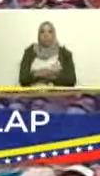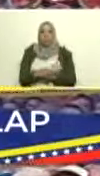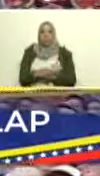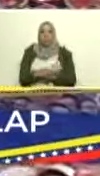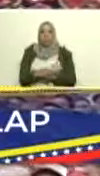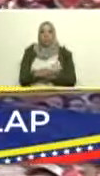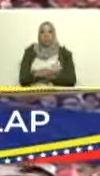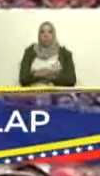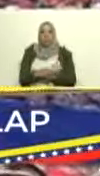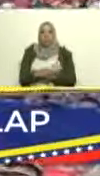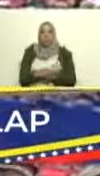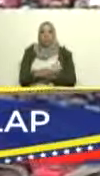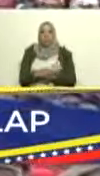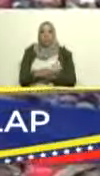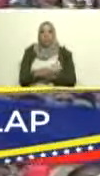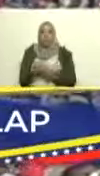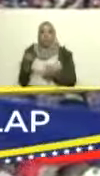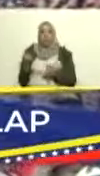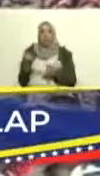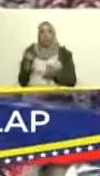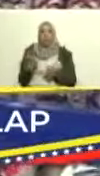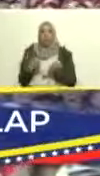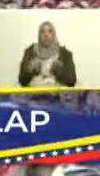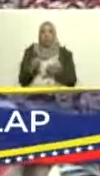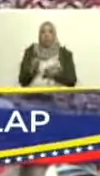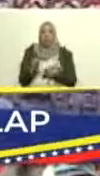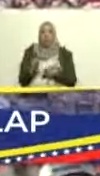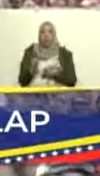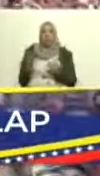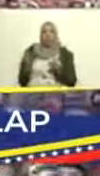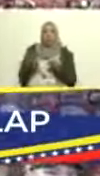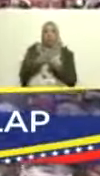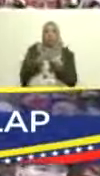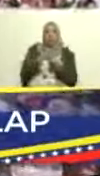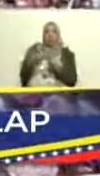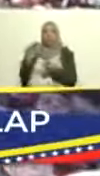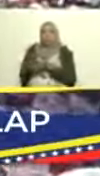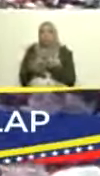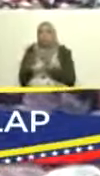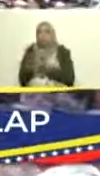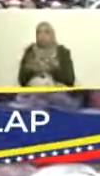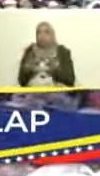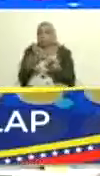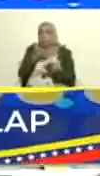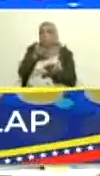el nivel de desabastecimiento, violencia guarimbera, conspiración,